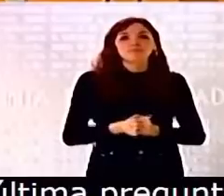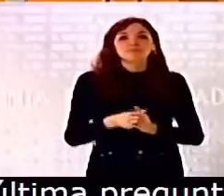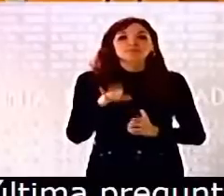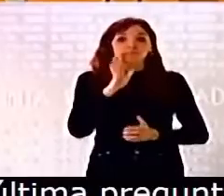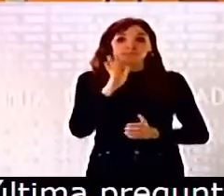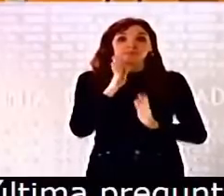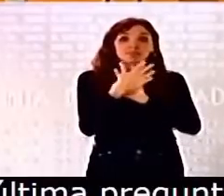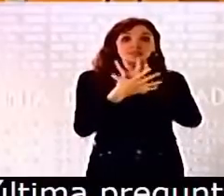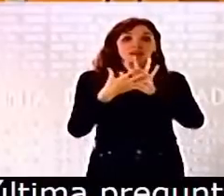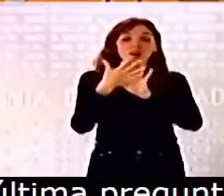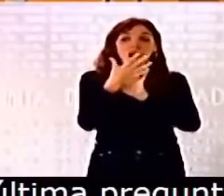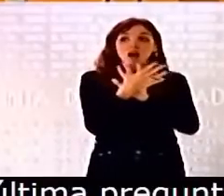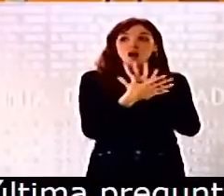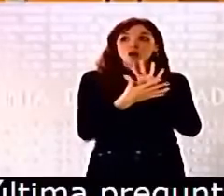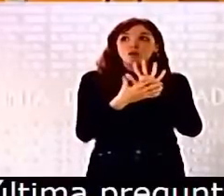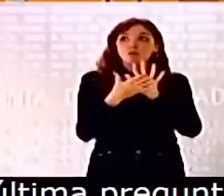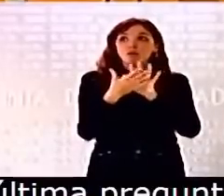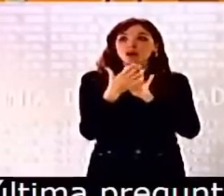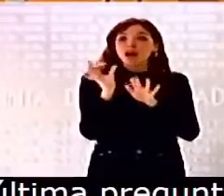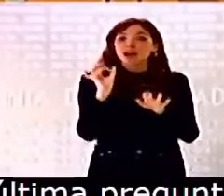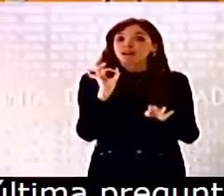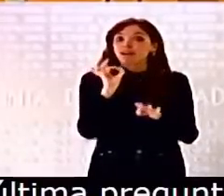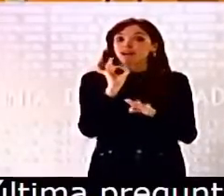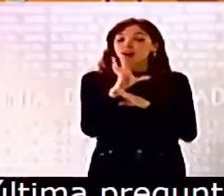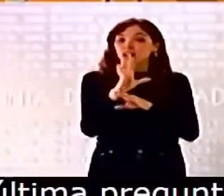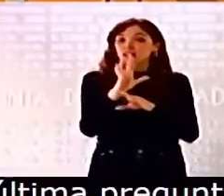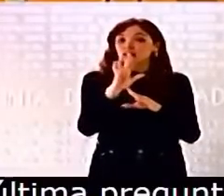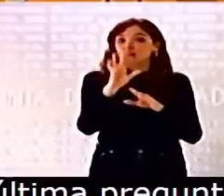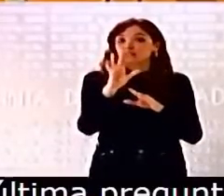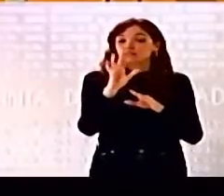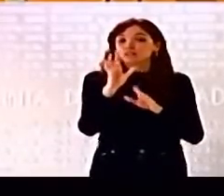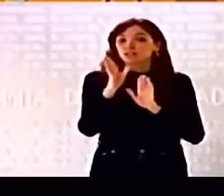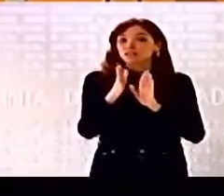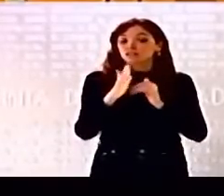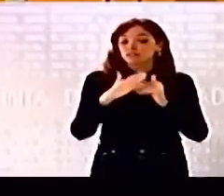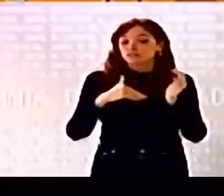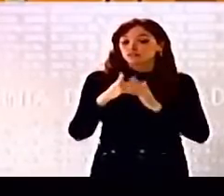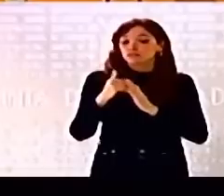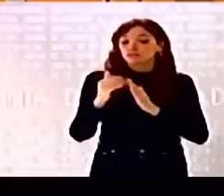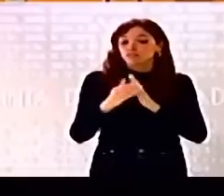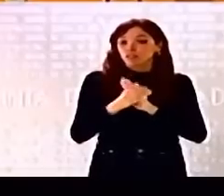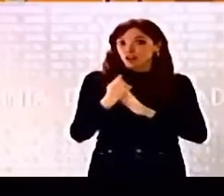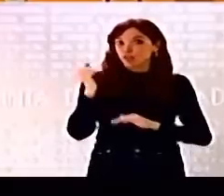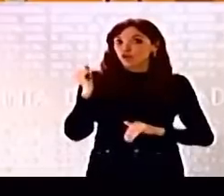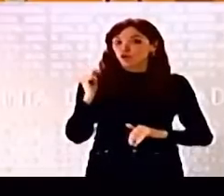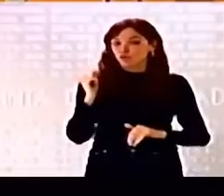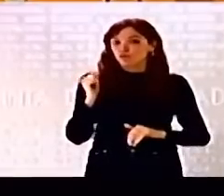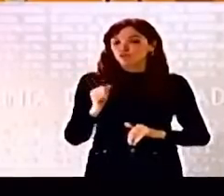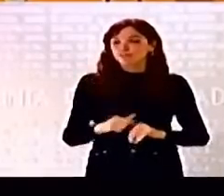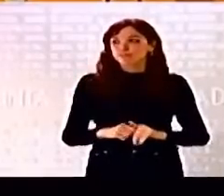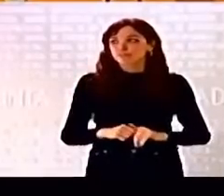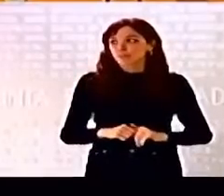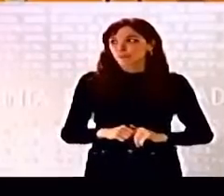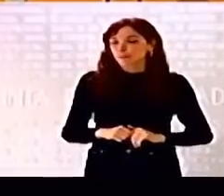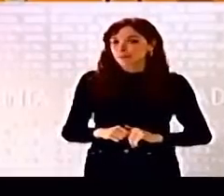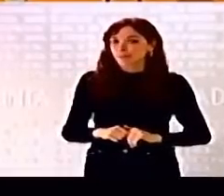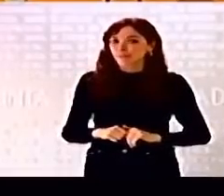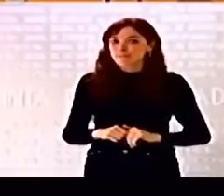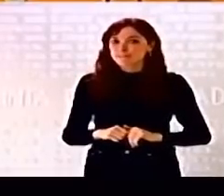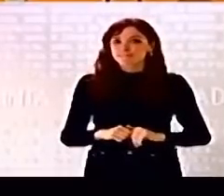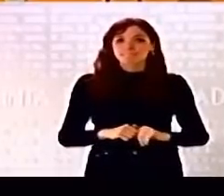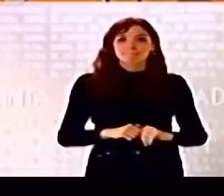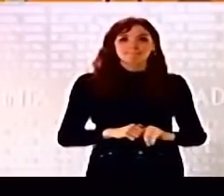de una carta que la Federación... Sí, no dígame. sé si se escucha.